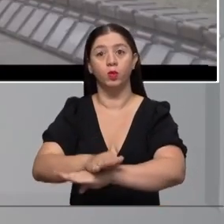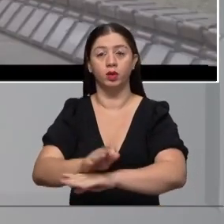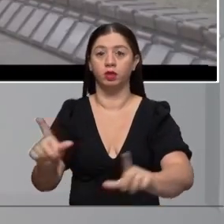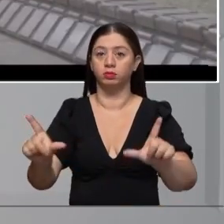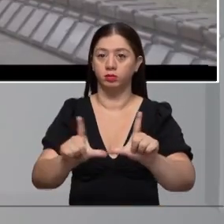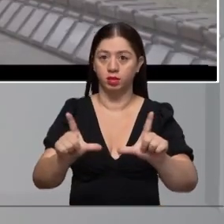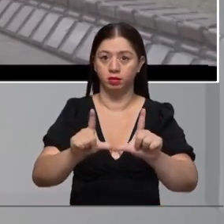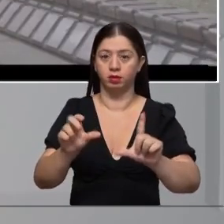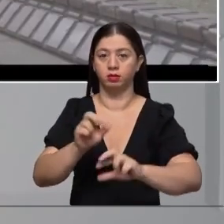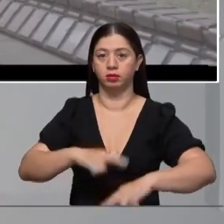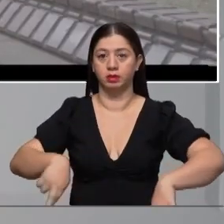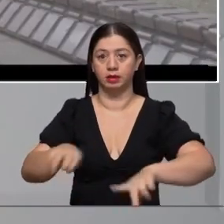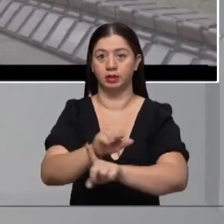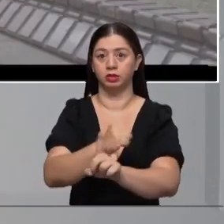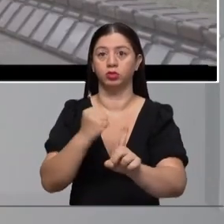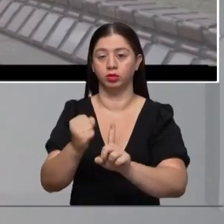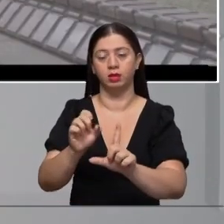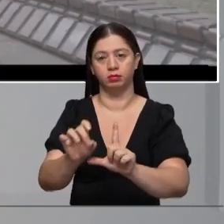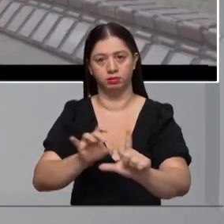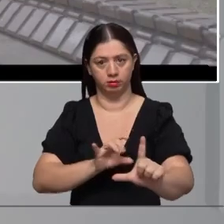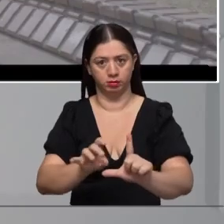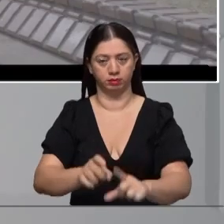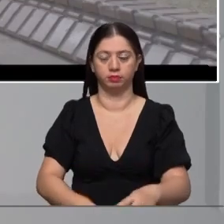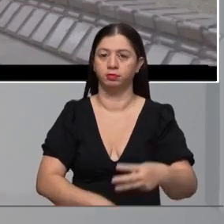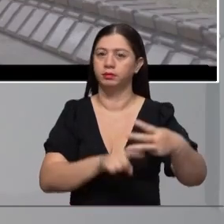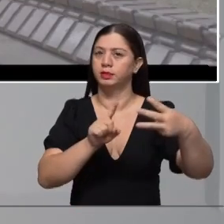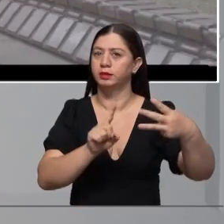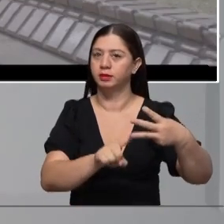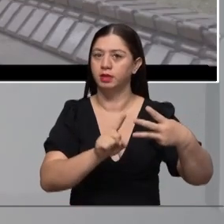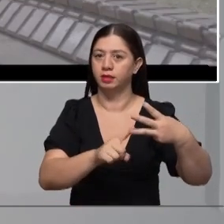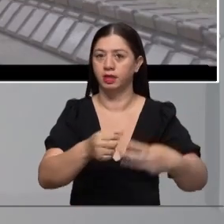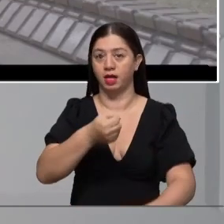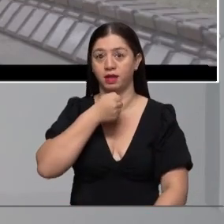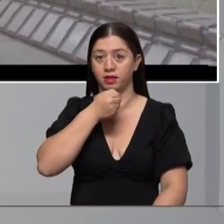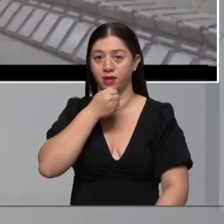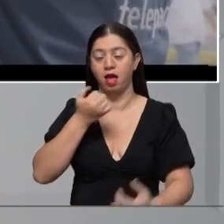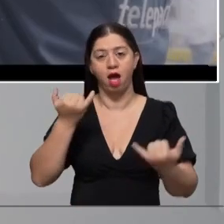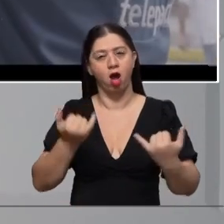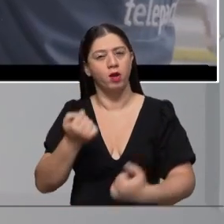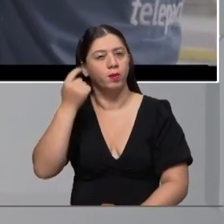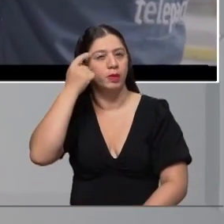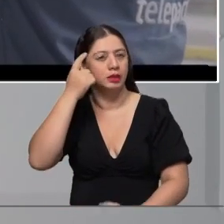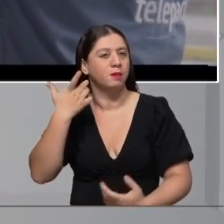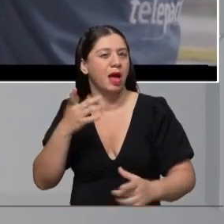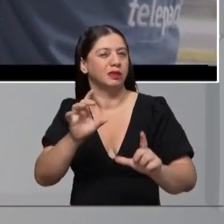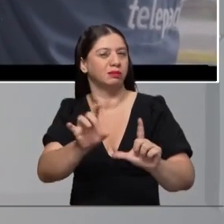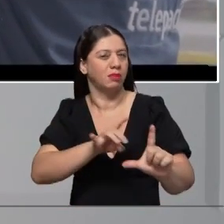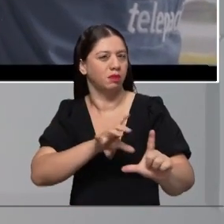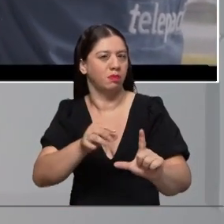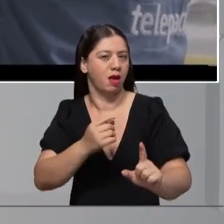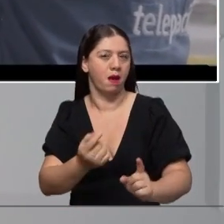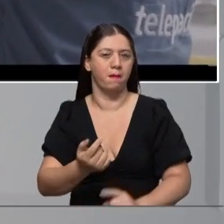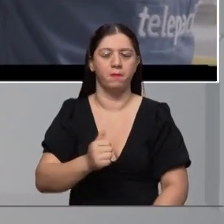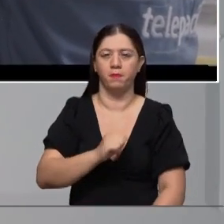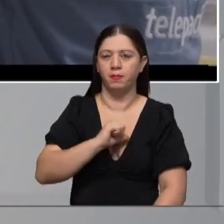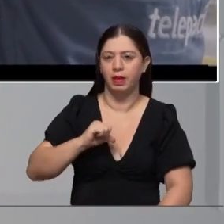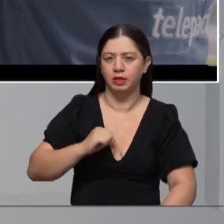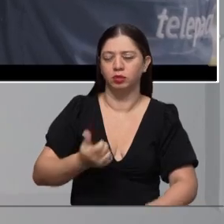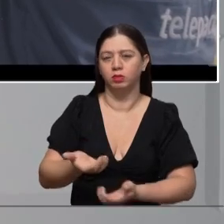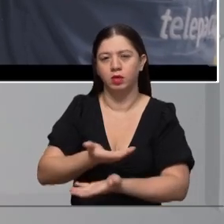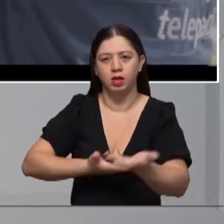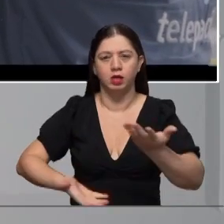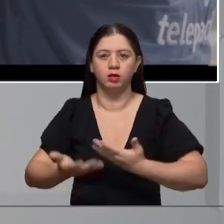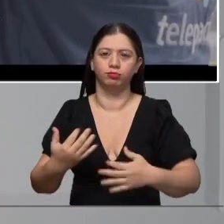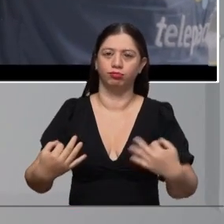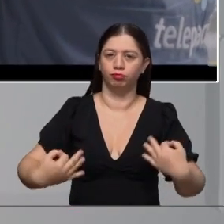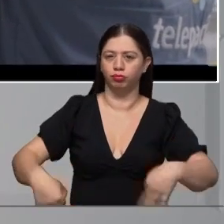las plataformas digitales. Y tres, la manera en que presentamos las noticias. Ahora pensamos más en digital, más tú a tú, más personal, relajados